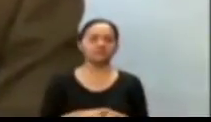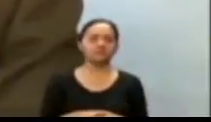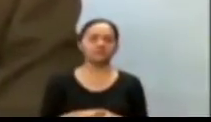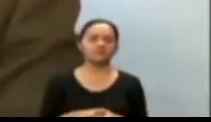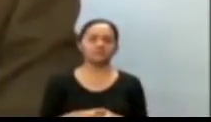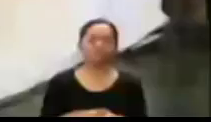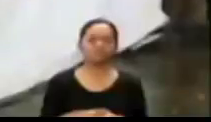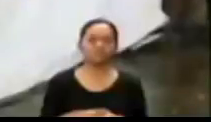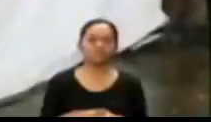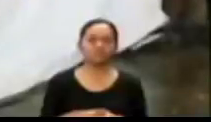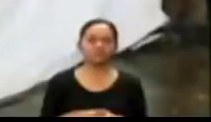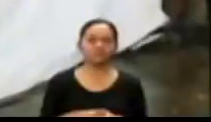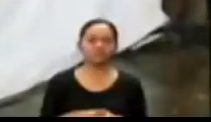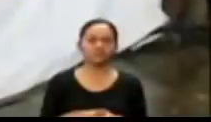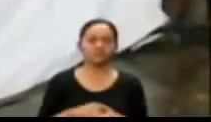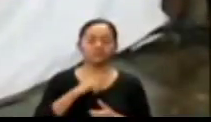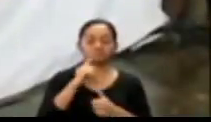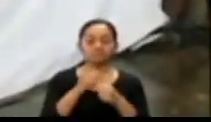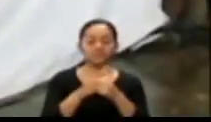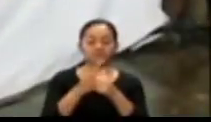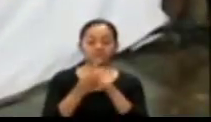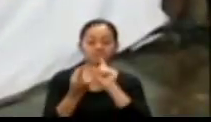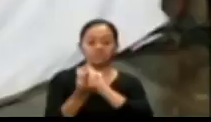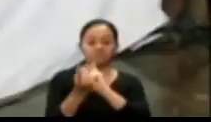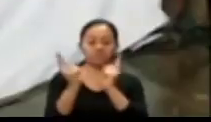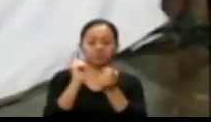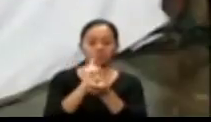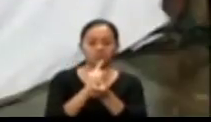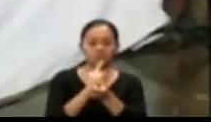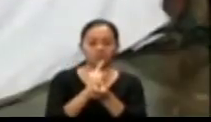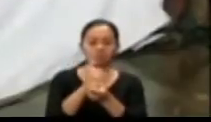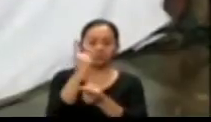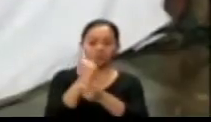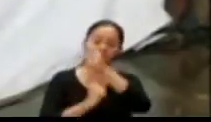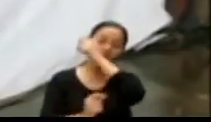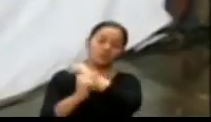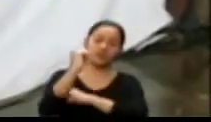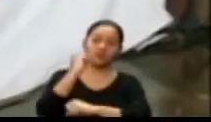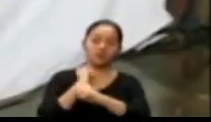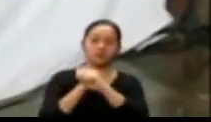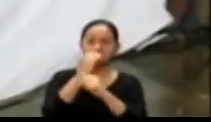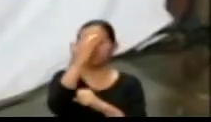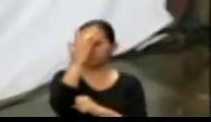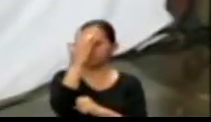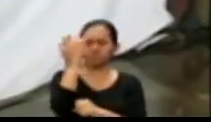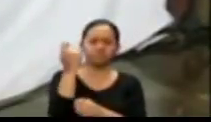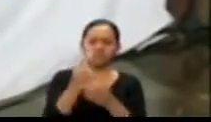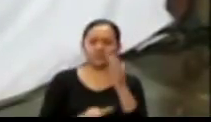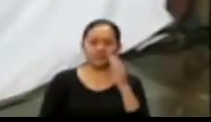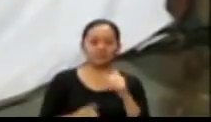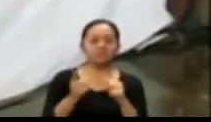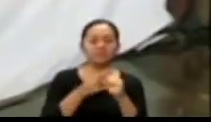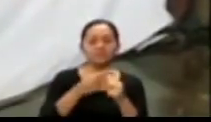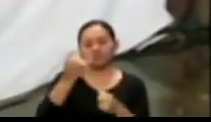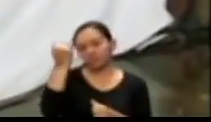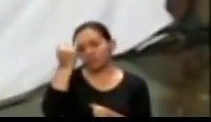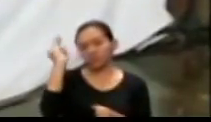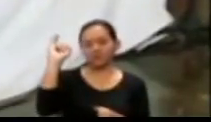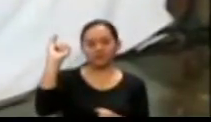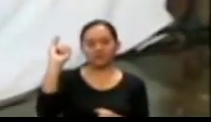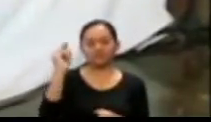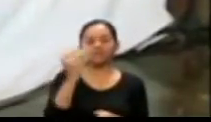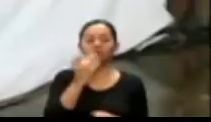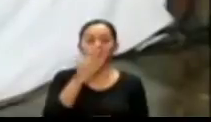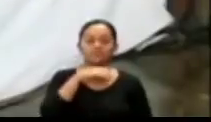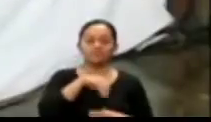primer encuentro que se realizó el año pasado fue el producto de una iniciativa que se generó